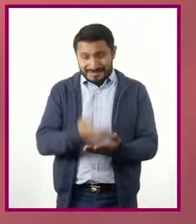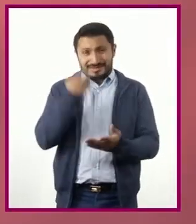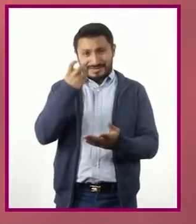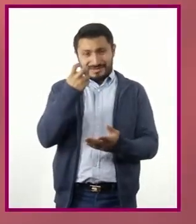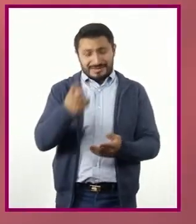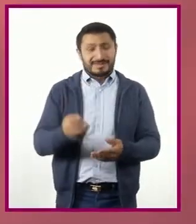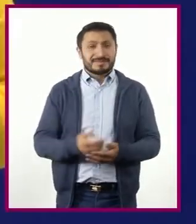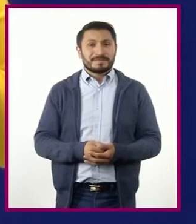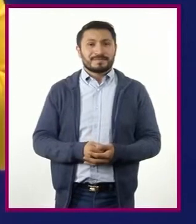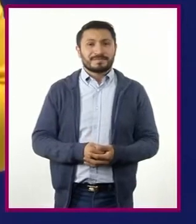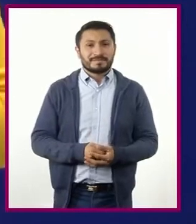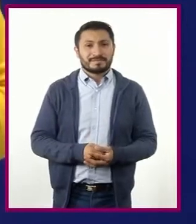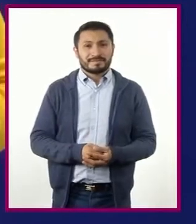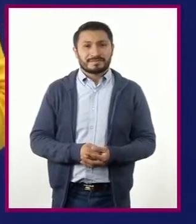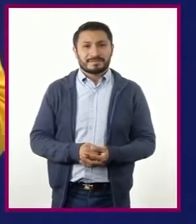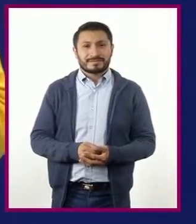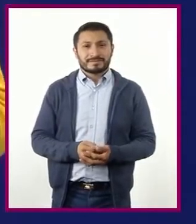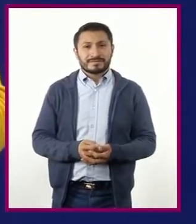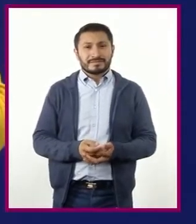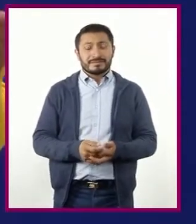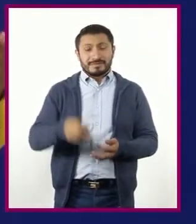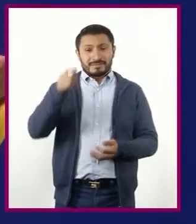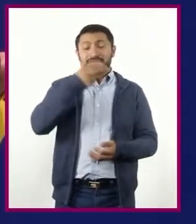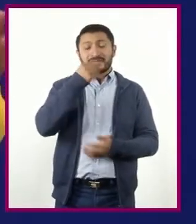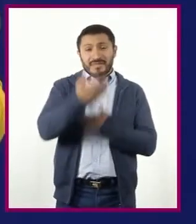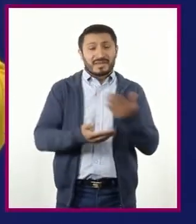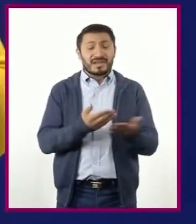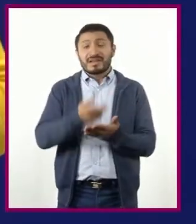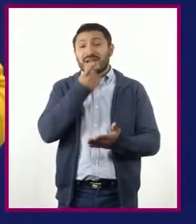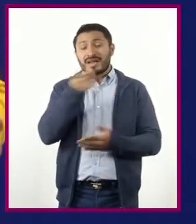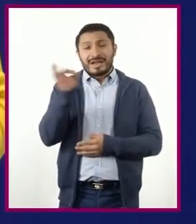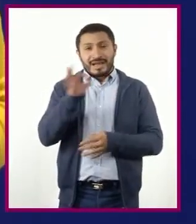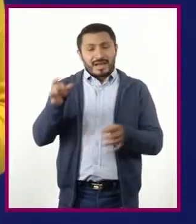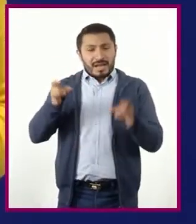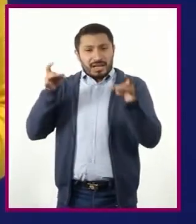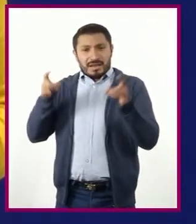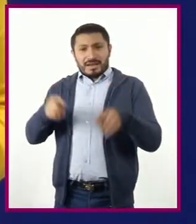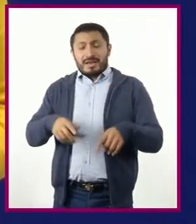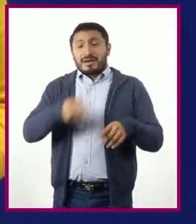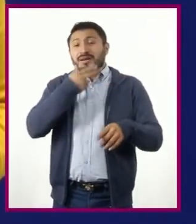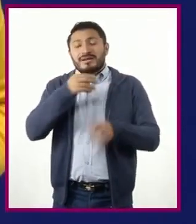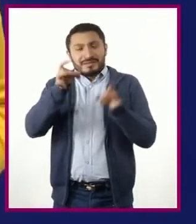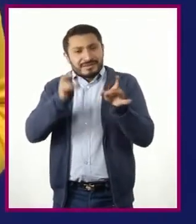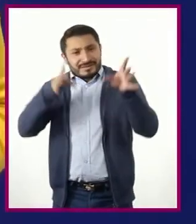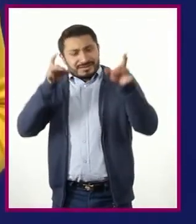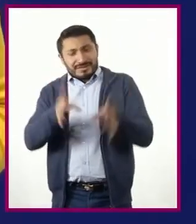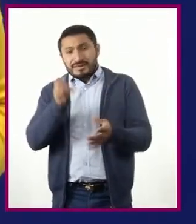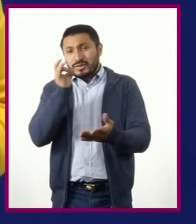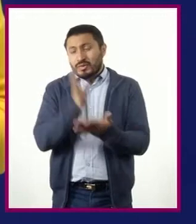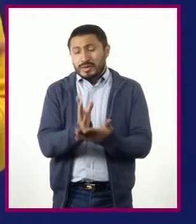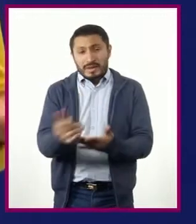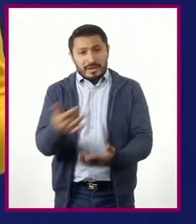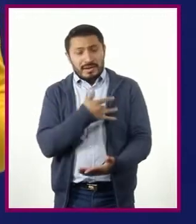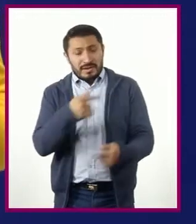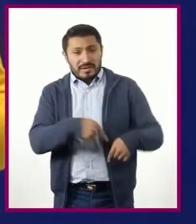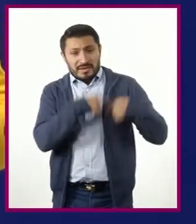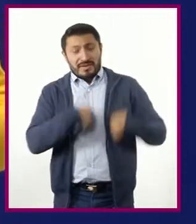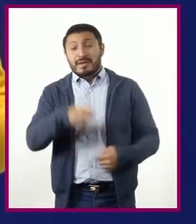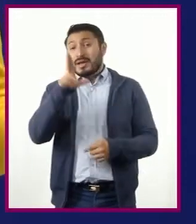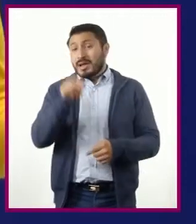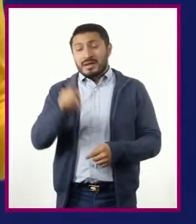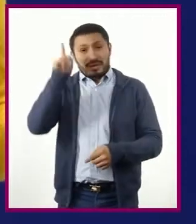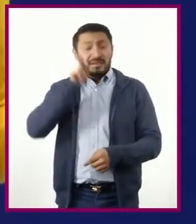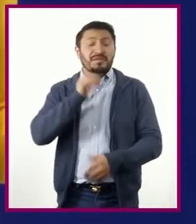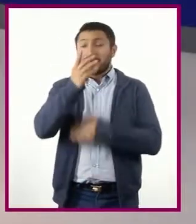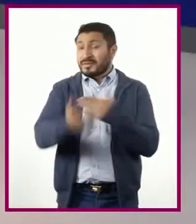palabras? El caballero dice que si Cupido solo atravesó su corazón y no el de su dama, el trabajo no